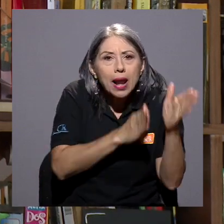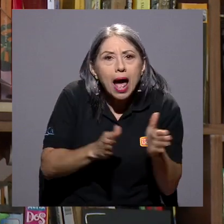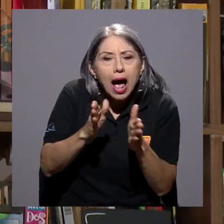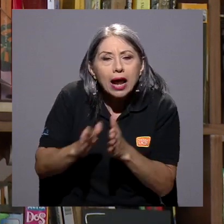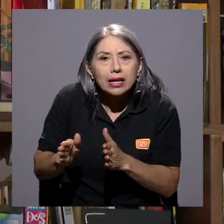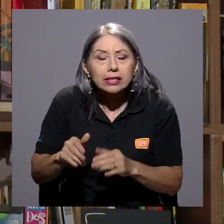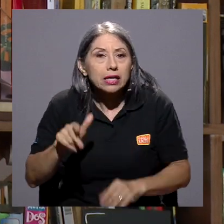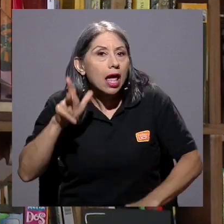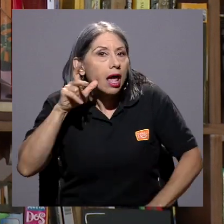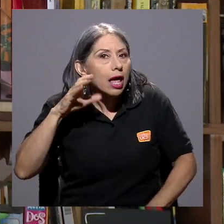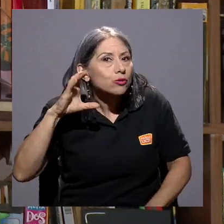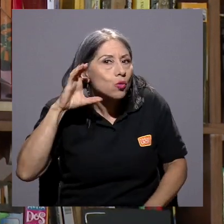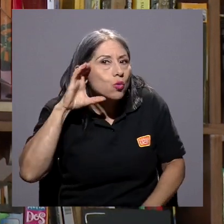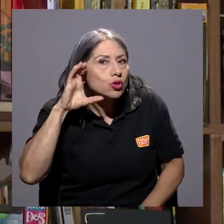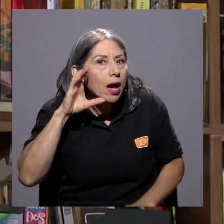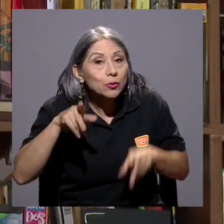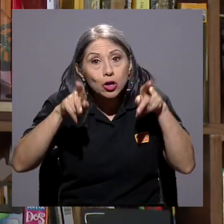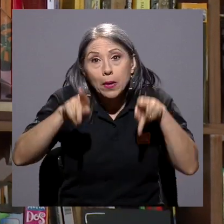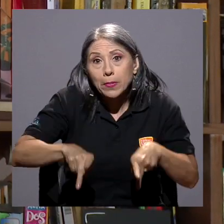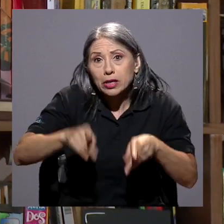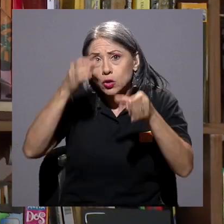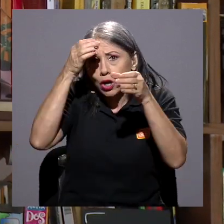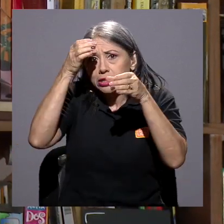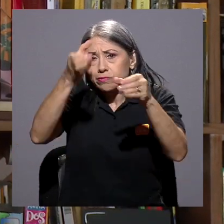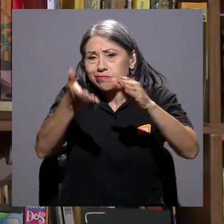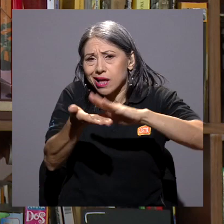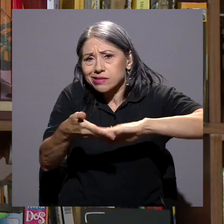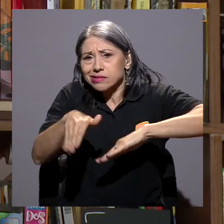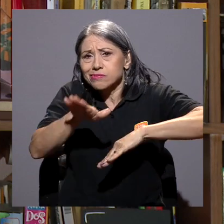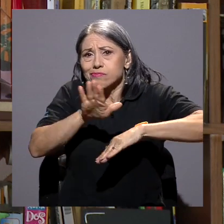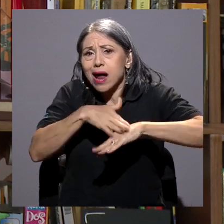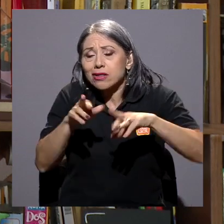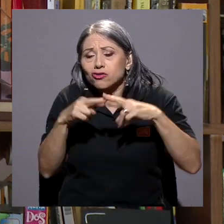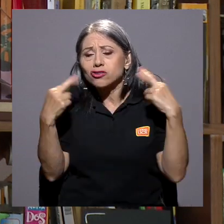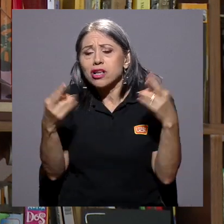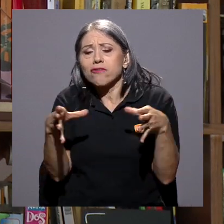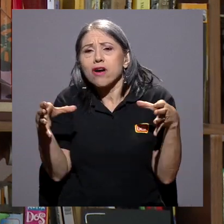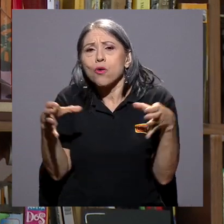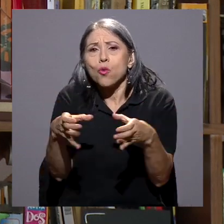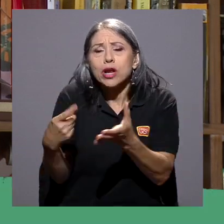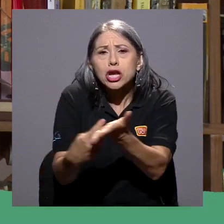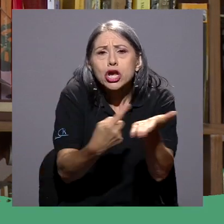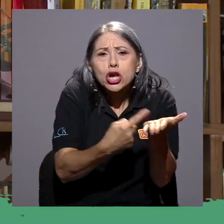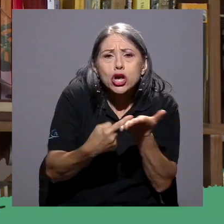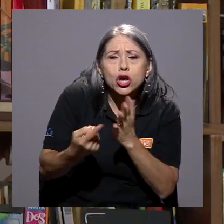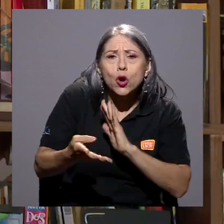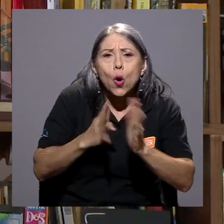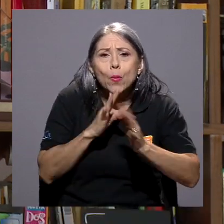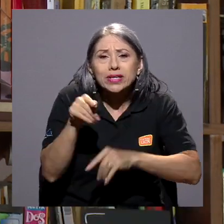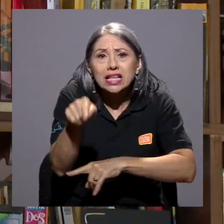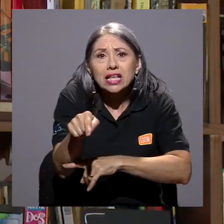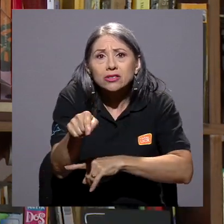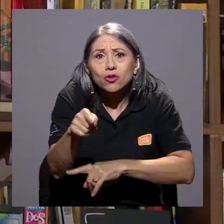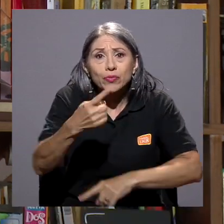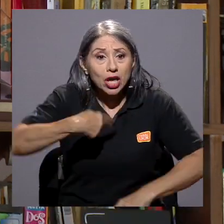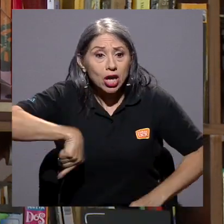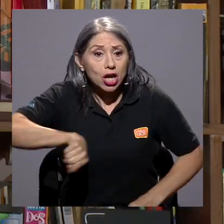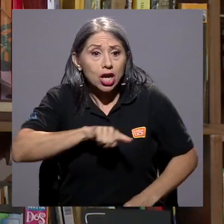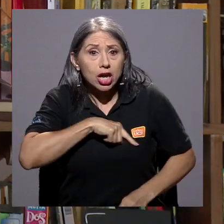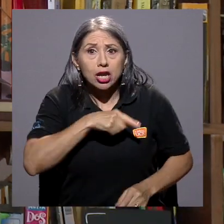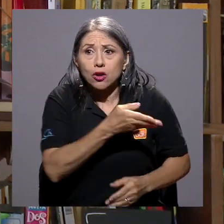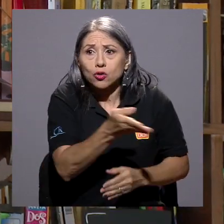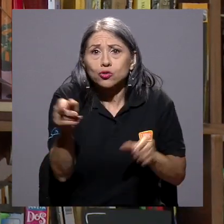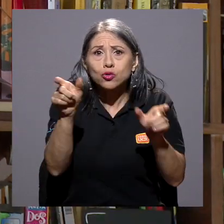planes, oímos que hay expertos que se reúnen y conversan sobre eso, y de alguna manera nosotros